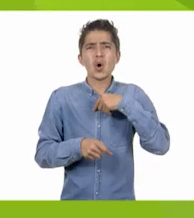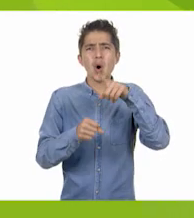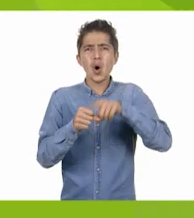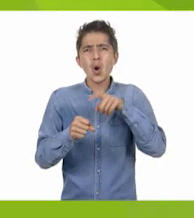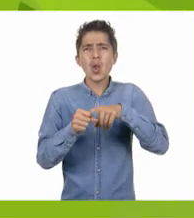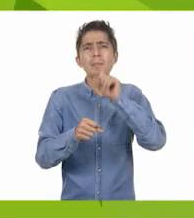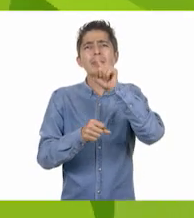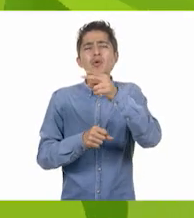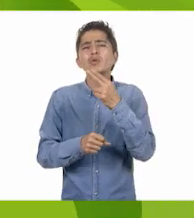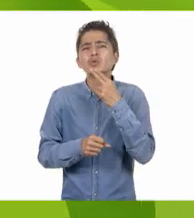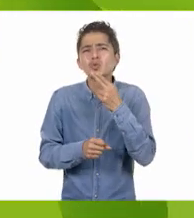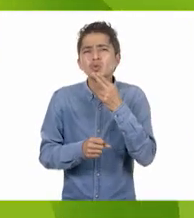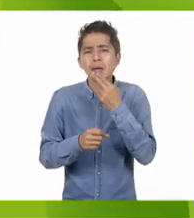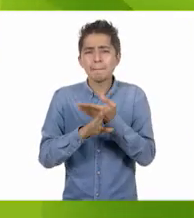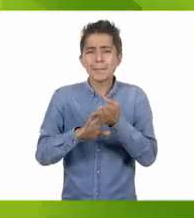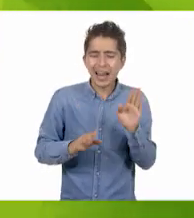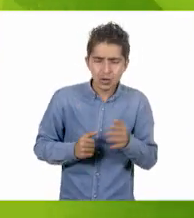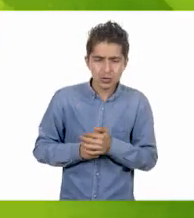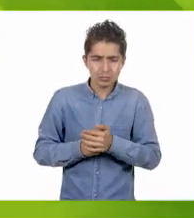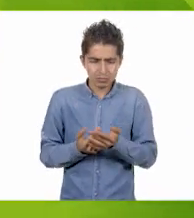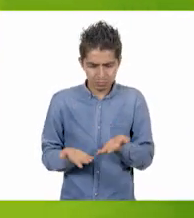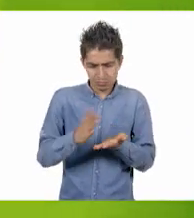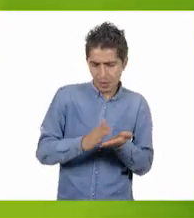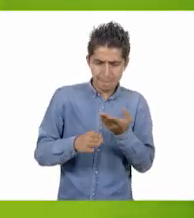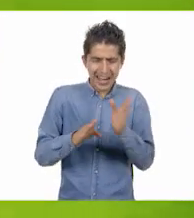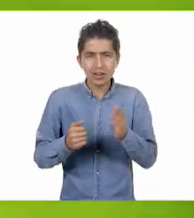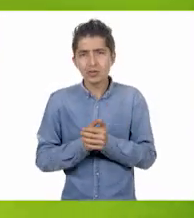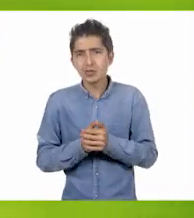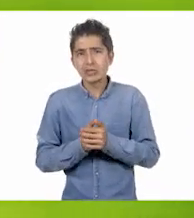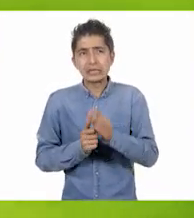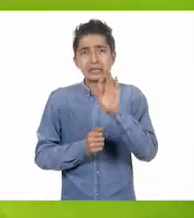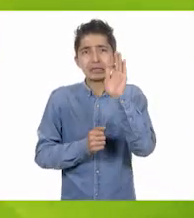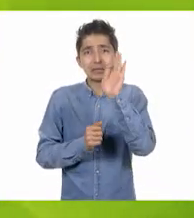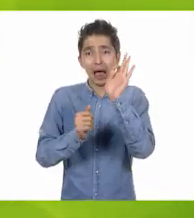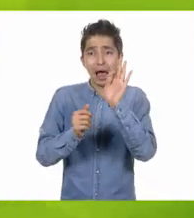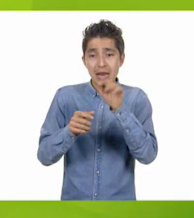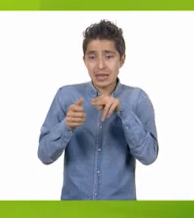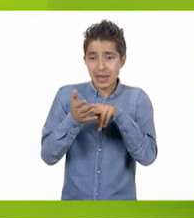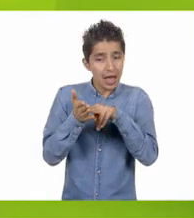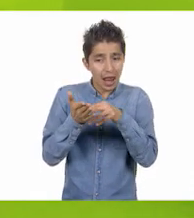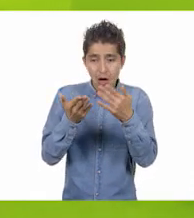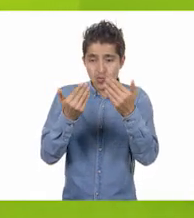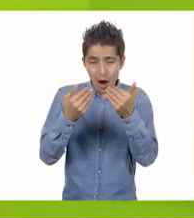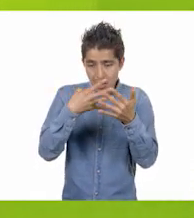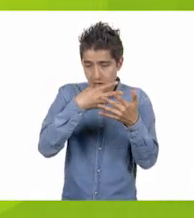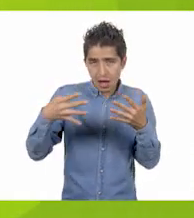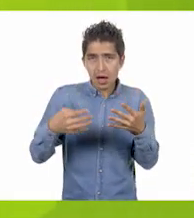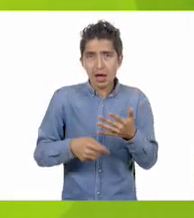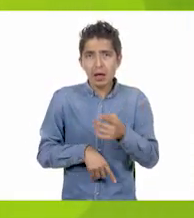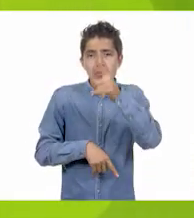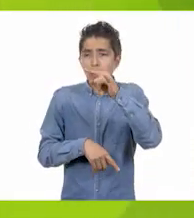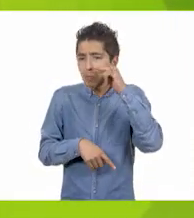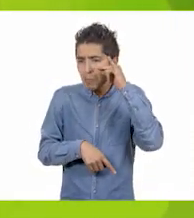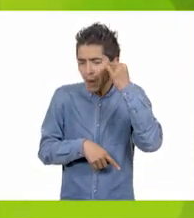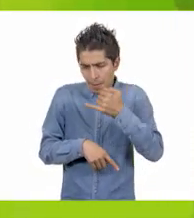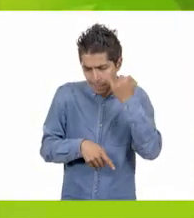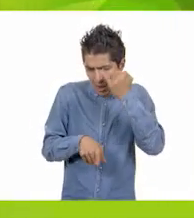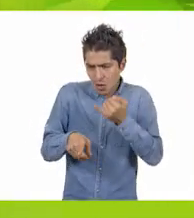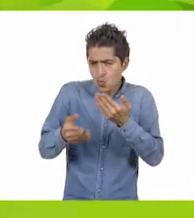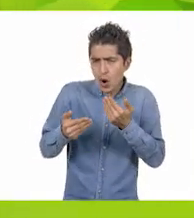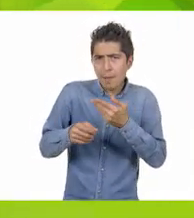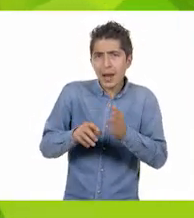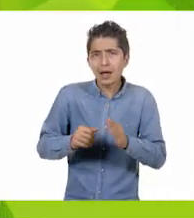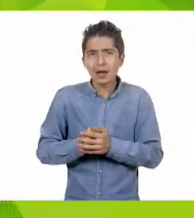que me usas, blanco. Si en mi etiqueta no hubiera una raya negra, ni notarías que estoy ahí. Ni